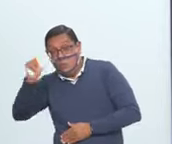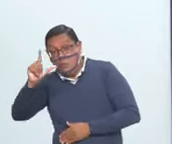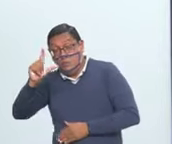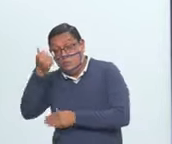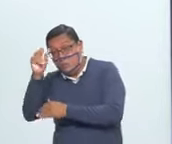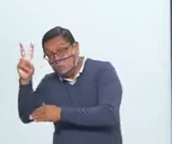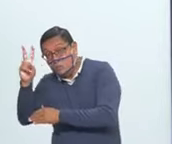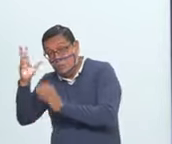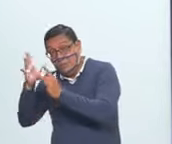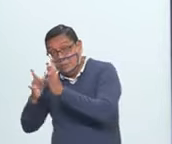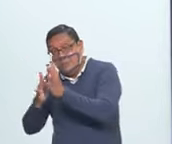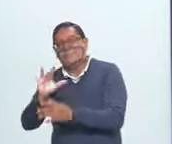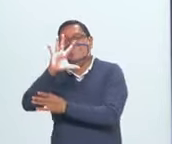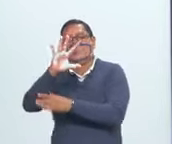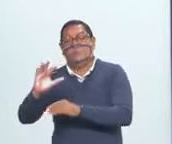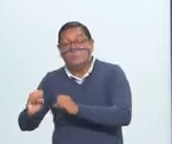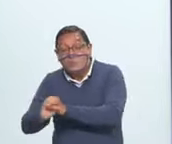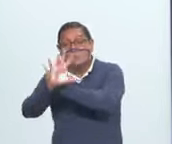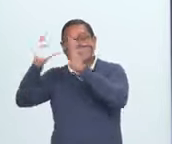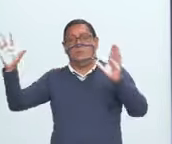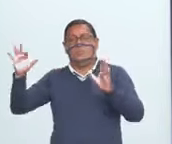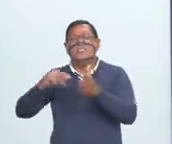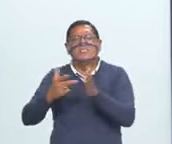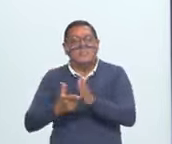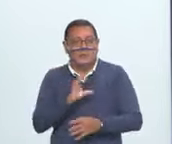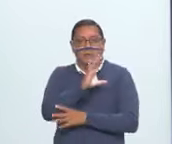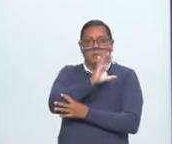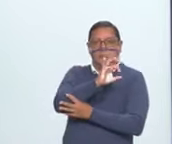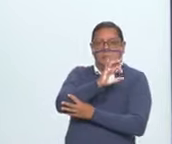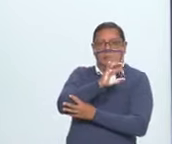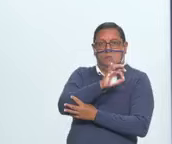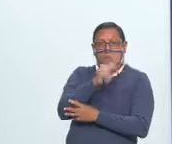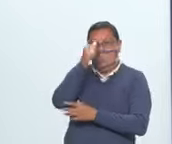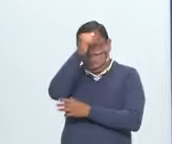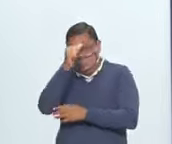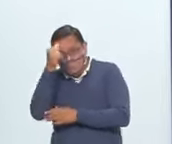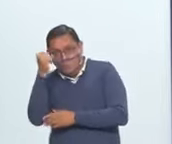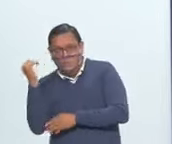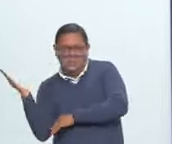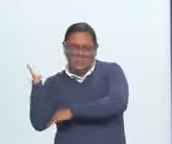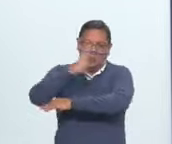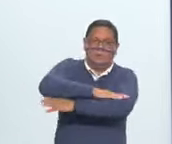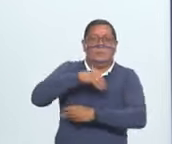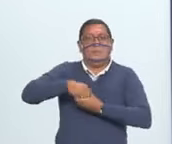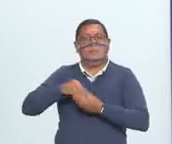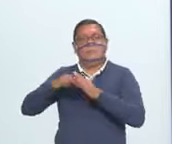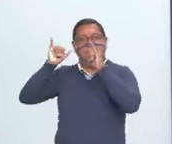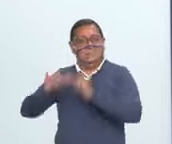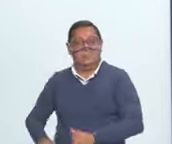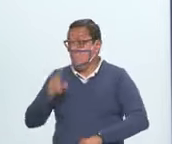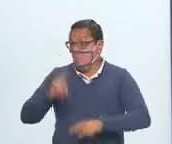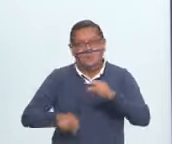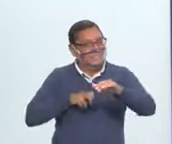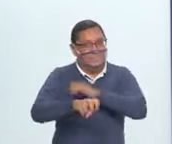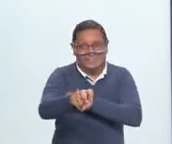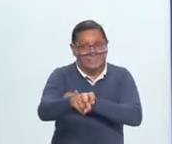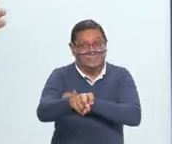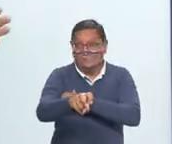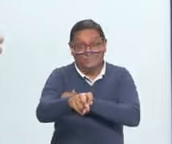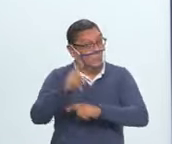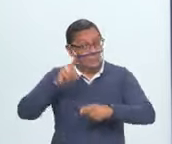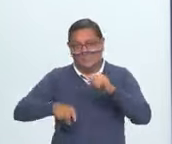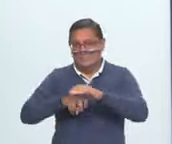decir que quedamos totalmente confinados en el fin de semana. Seguimos con ley seca, se prohíbe tanto